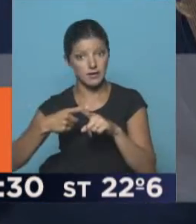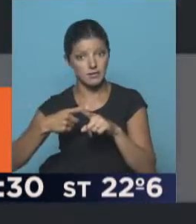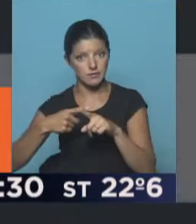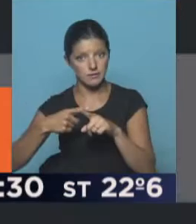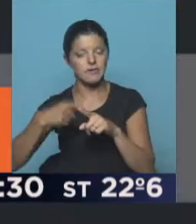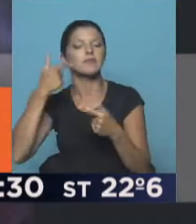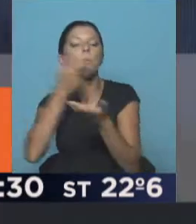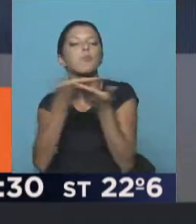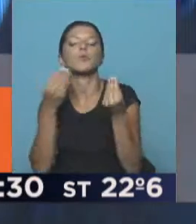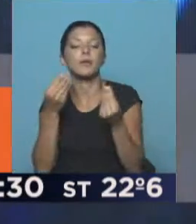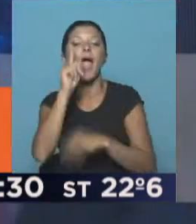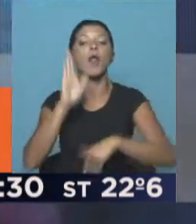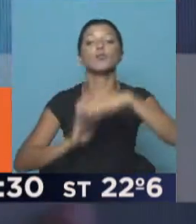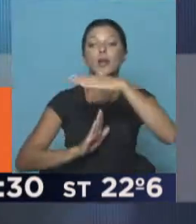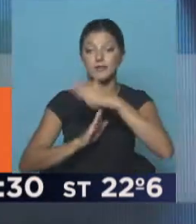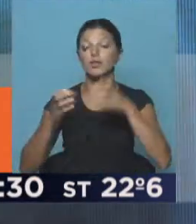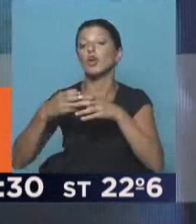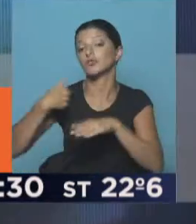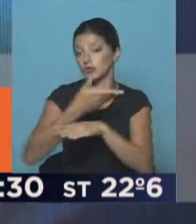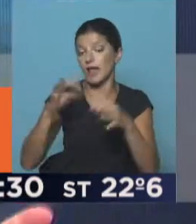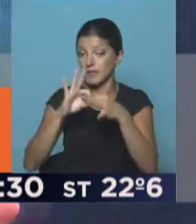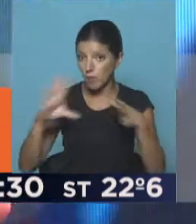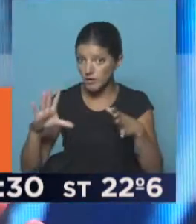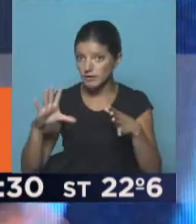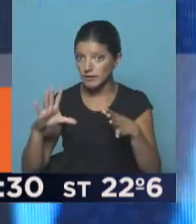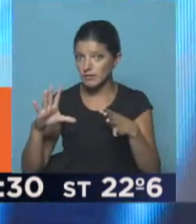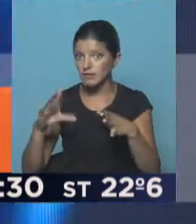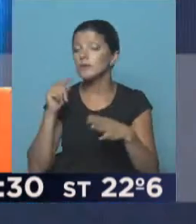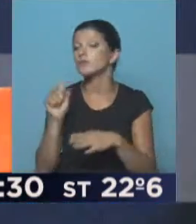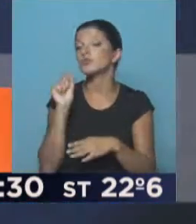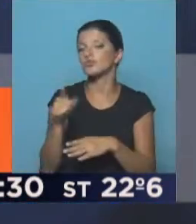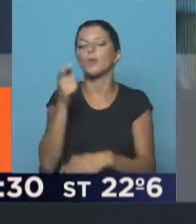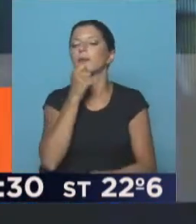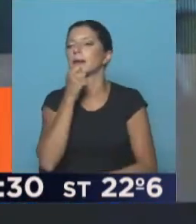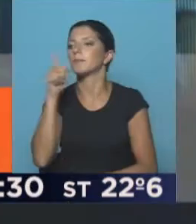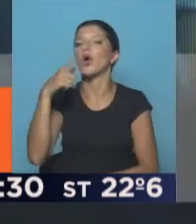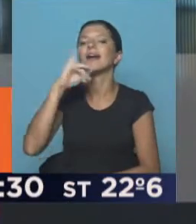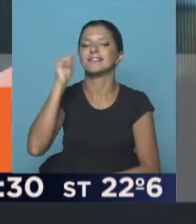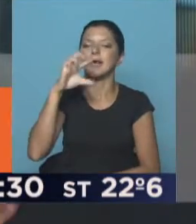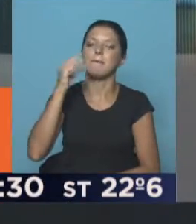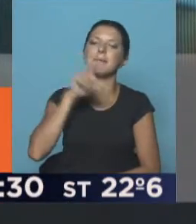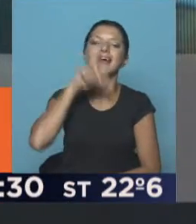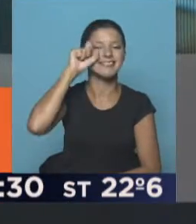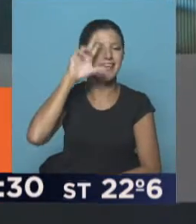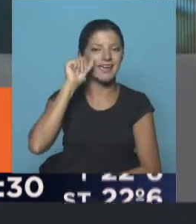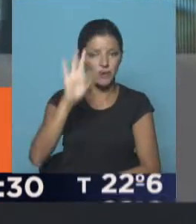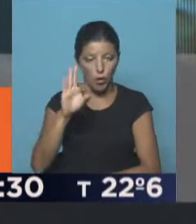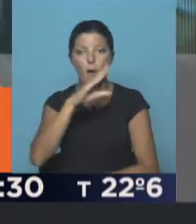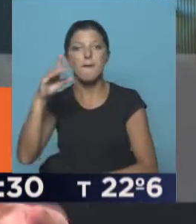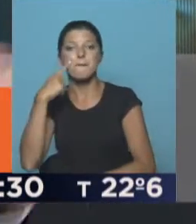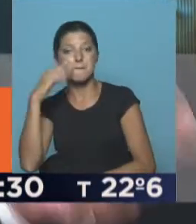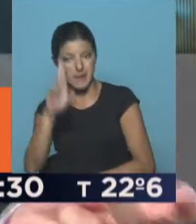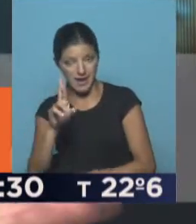el hecho de que algunos líderes socialdemócratas europeos hicieron suyos los programas liberales, ¿no? Caso Rodríguez Zapatero, caso Tony Blair y caso